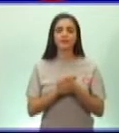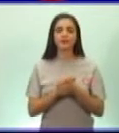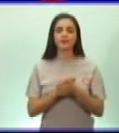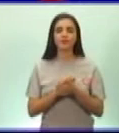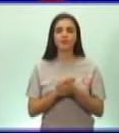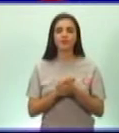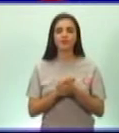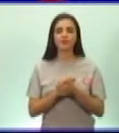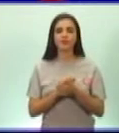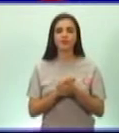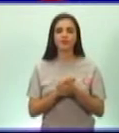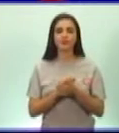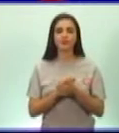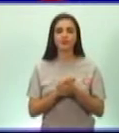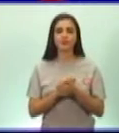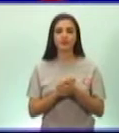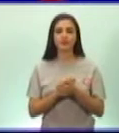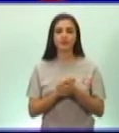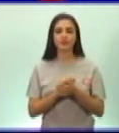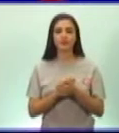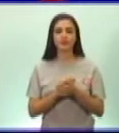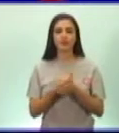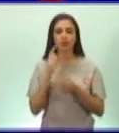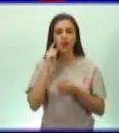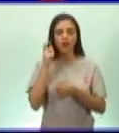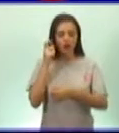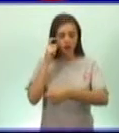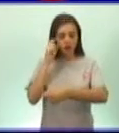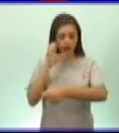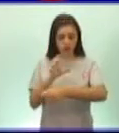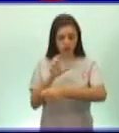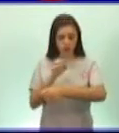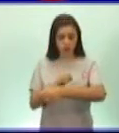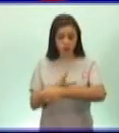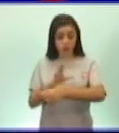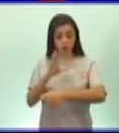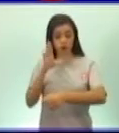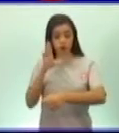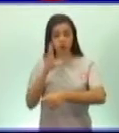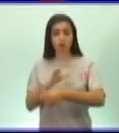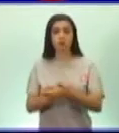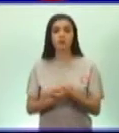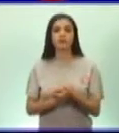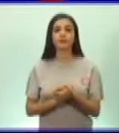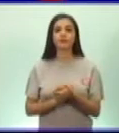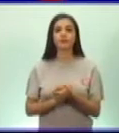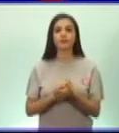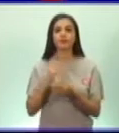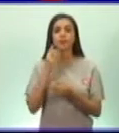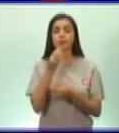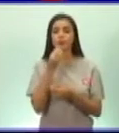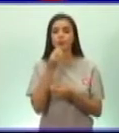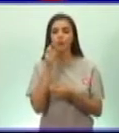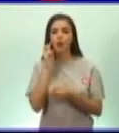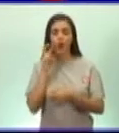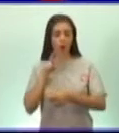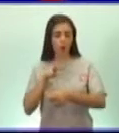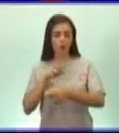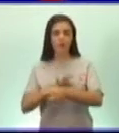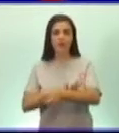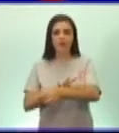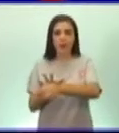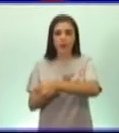una lupa y a una distancia prudencial, pueden observar estos poros.